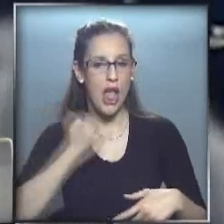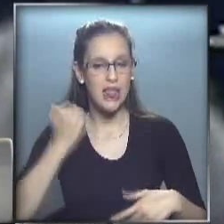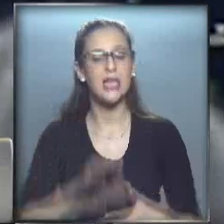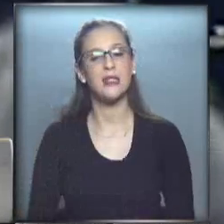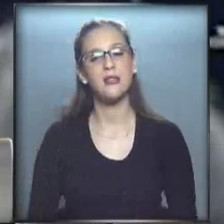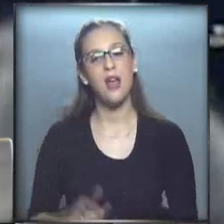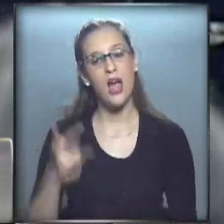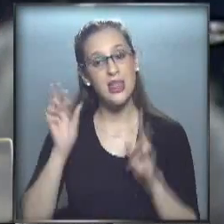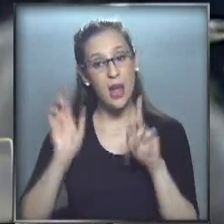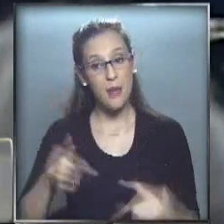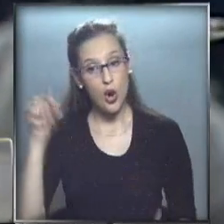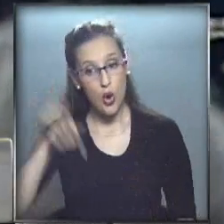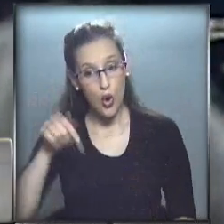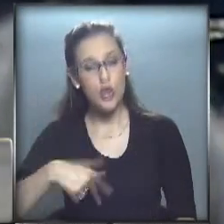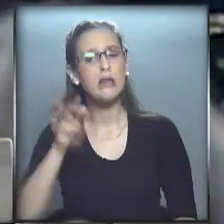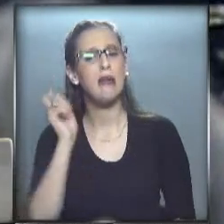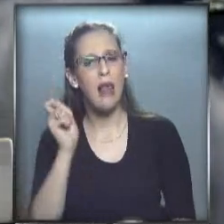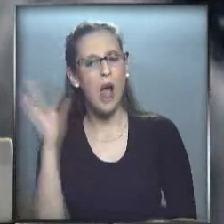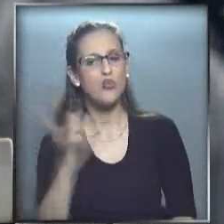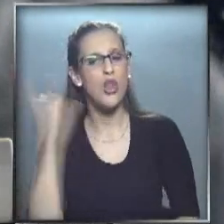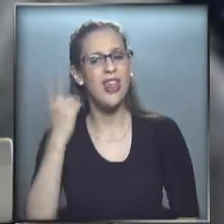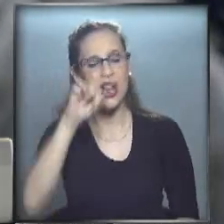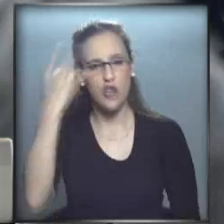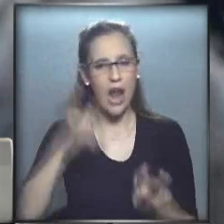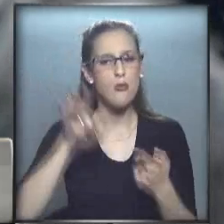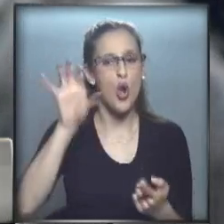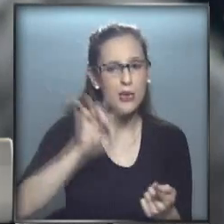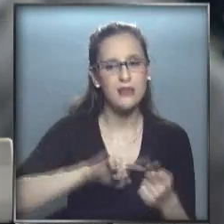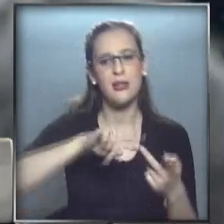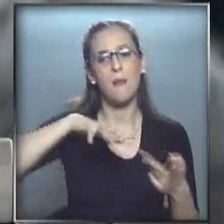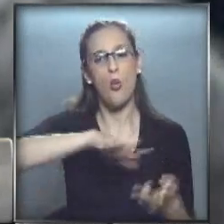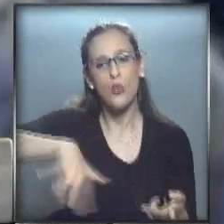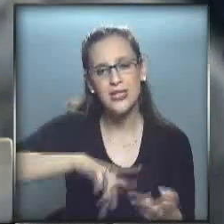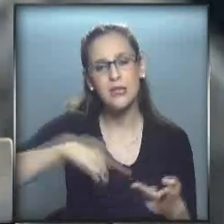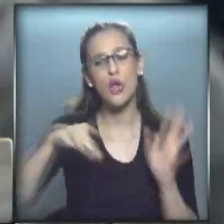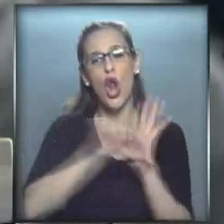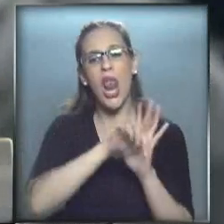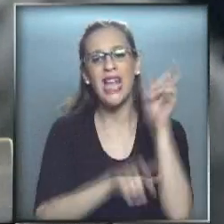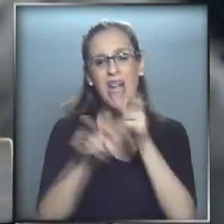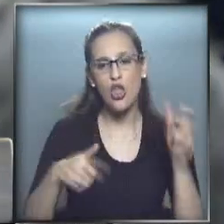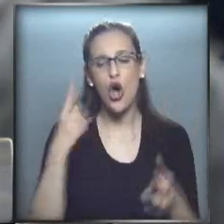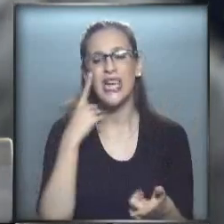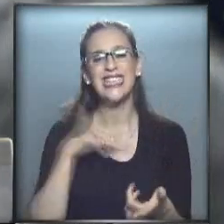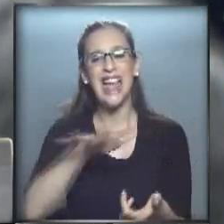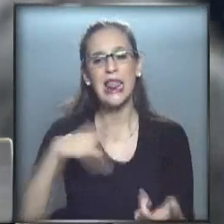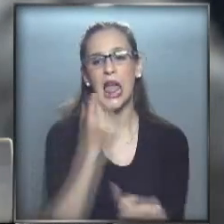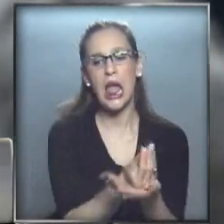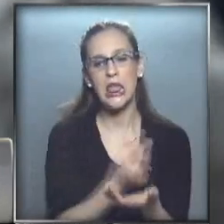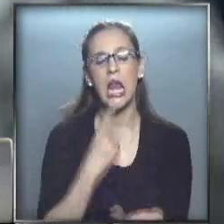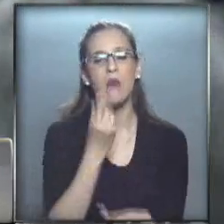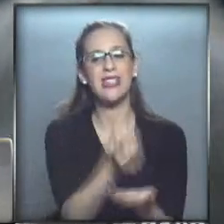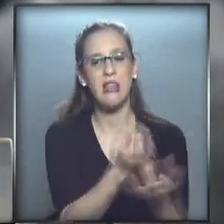Armadas. Se encuentran presentes además autoridades nacionales, provinciales, municipales, legisladores, intendentes, representantes